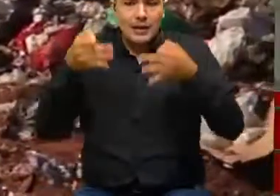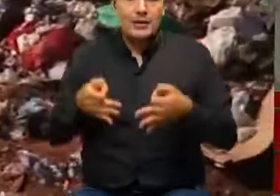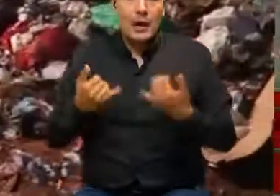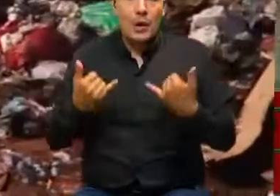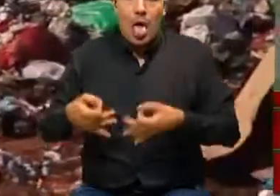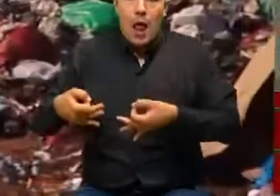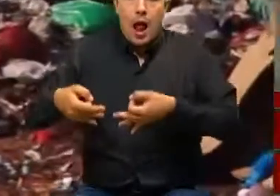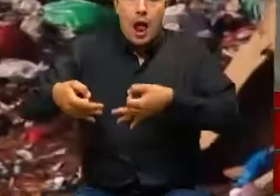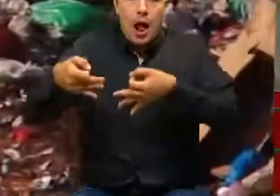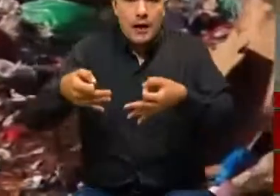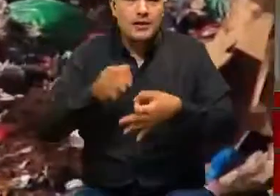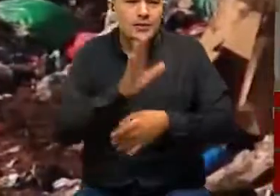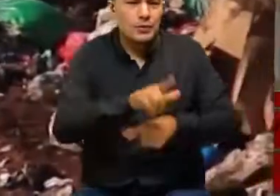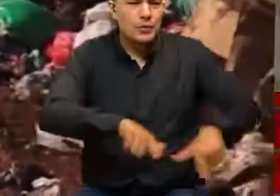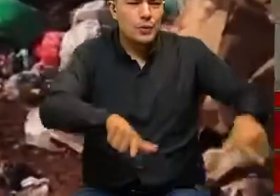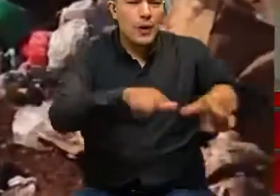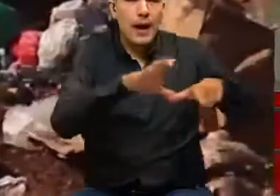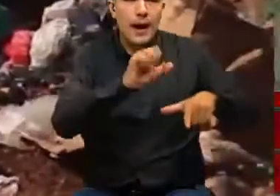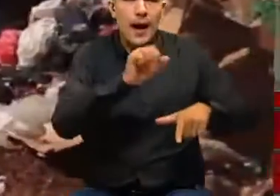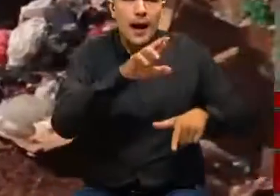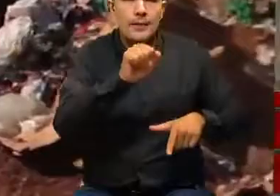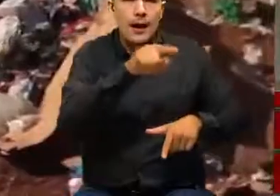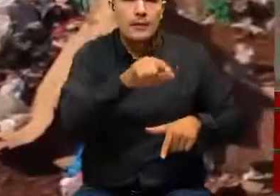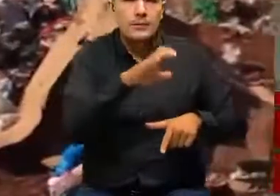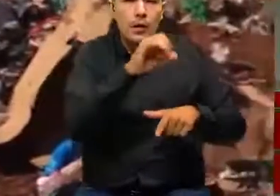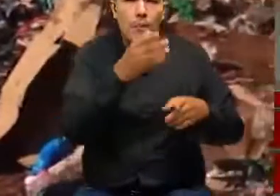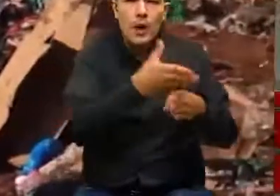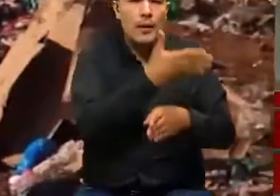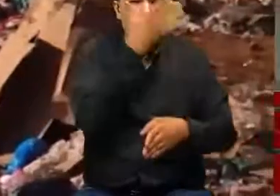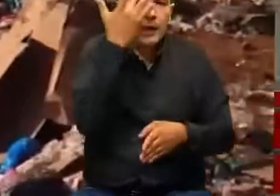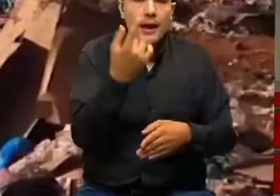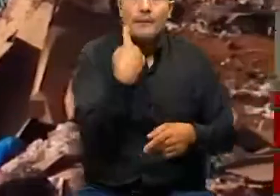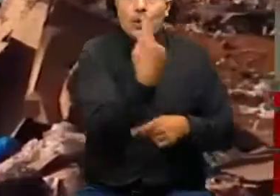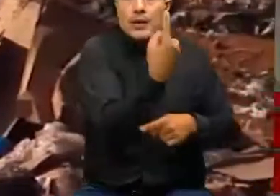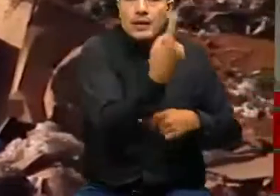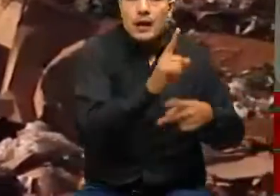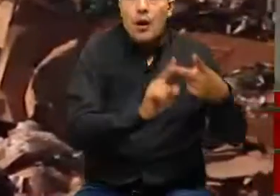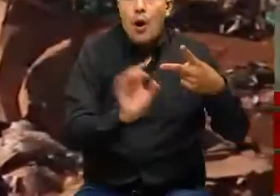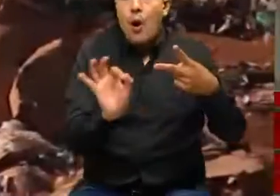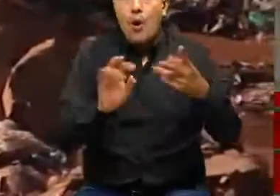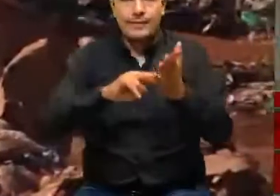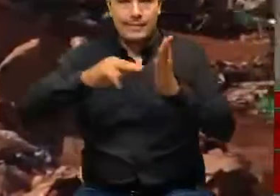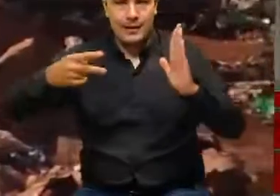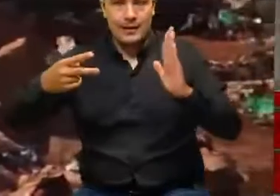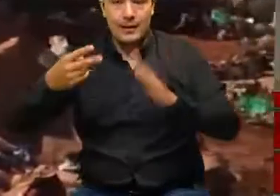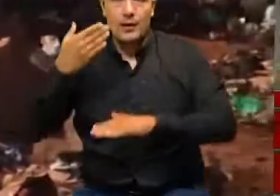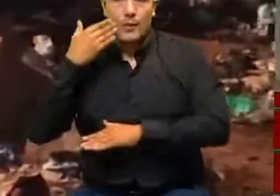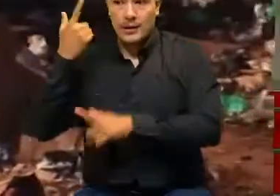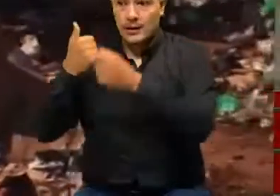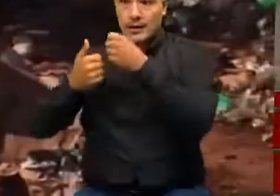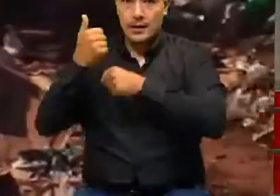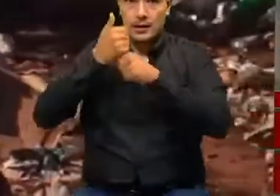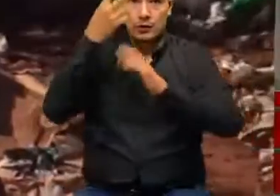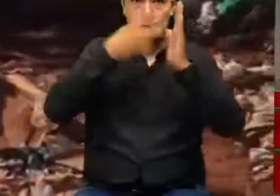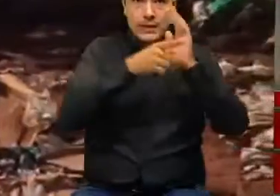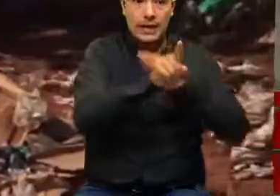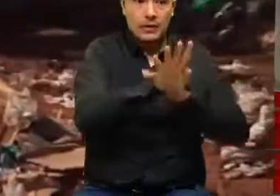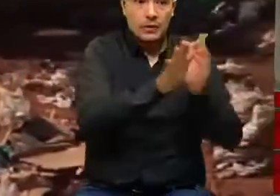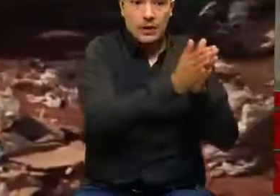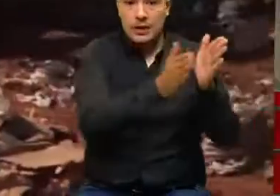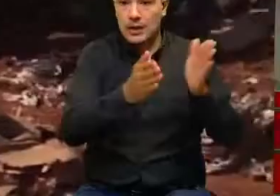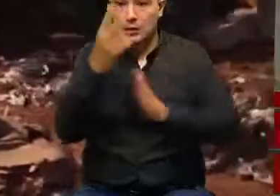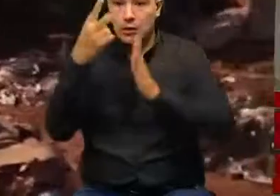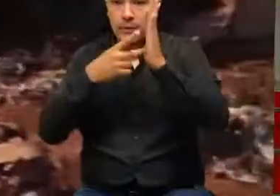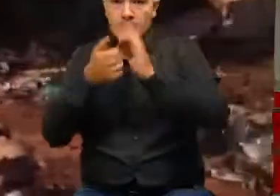está ligado a los temas políticos y técnicos. Según las autoridades, en los años 2014 al